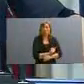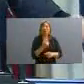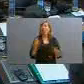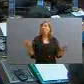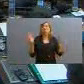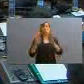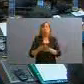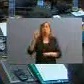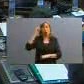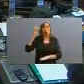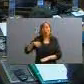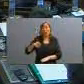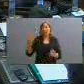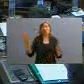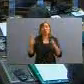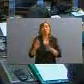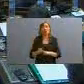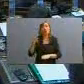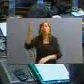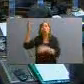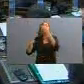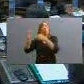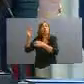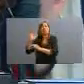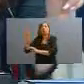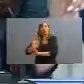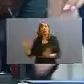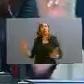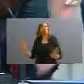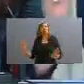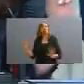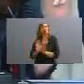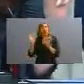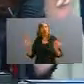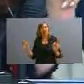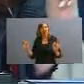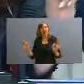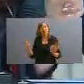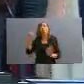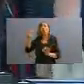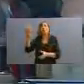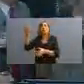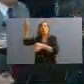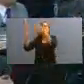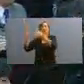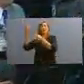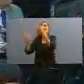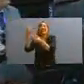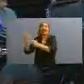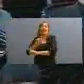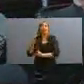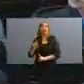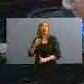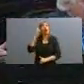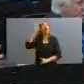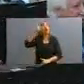parlamento, pero la justicia nunca fue tocada. Así que la justicia no la incendien. Que incendien el